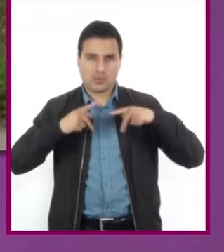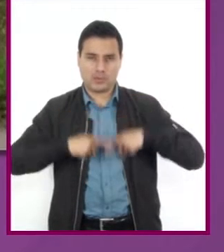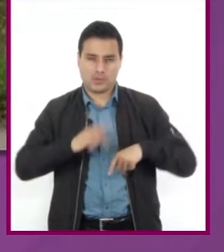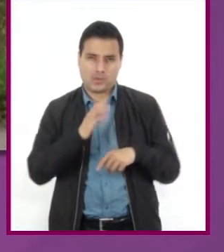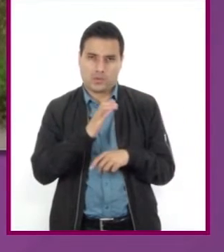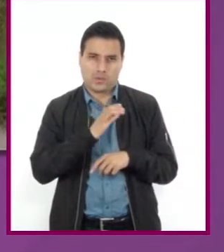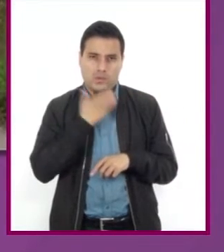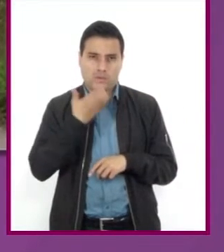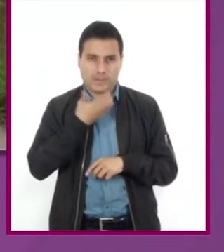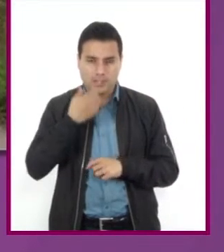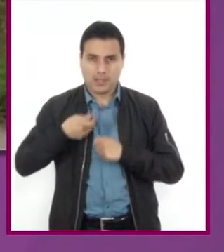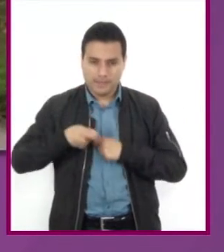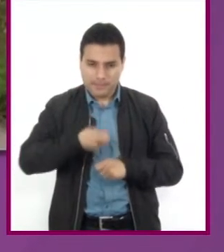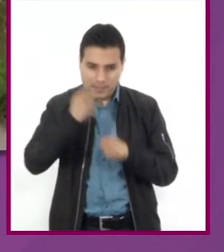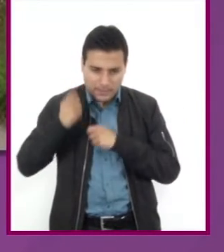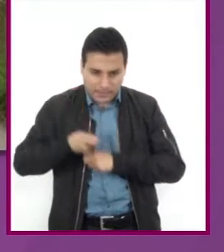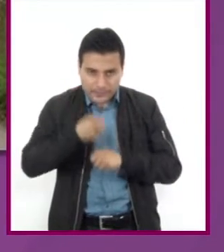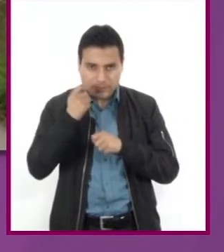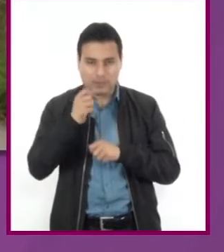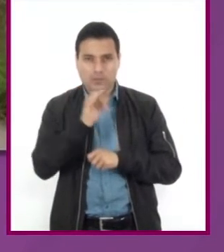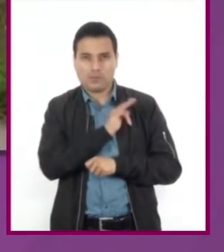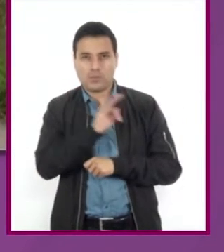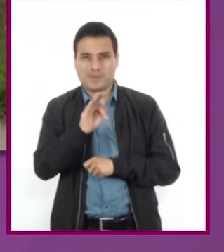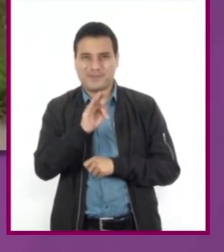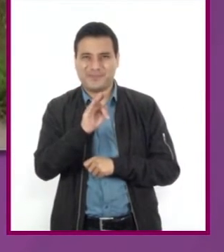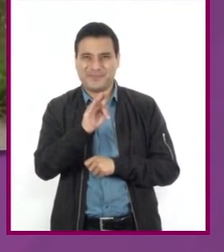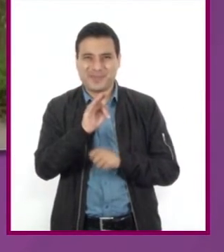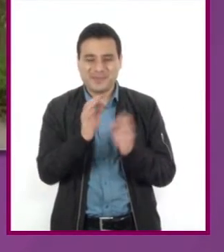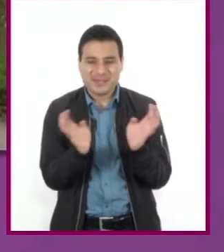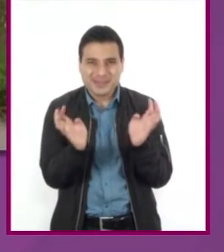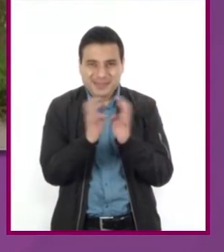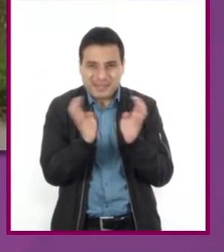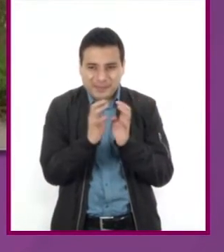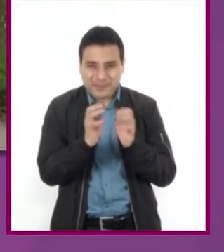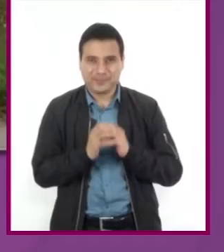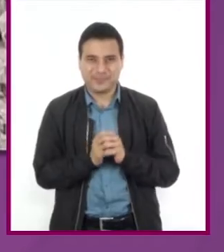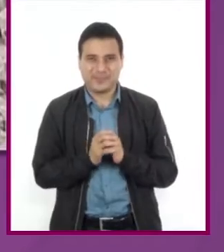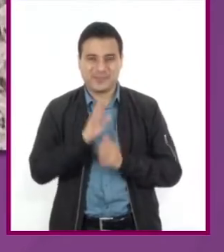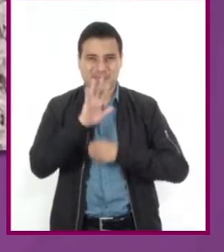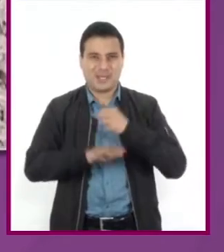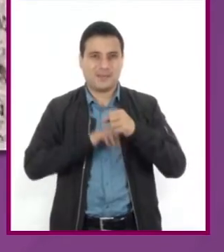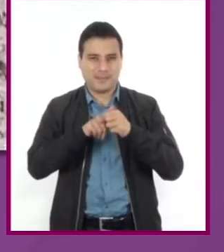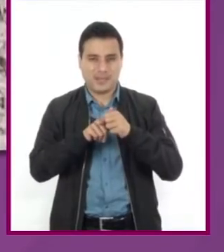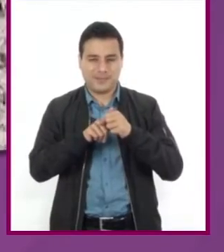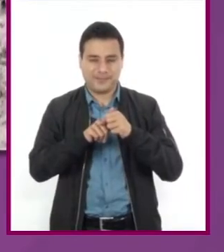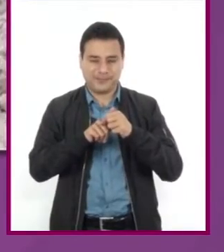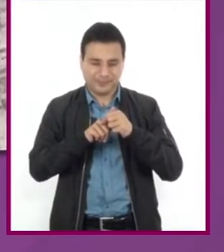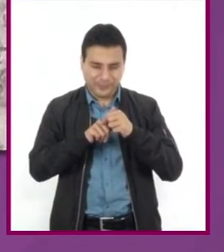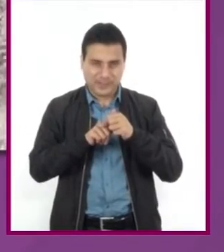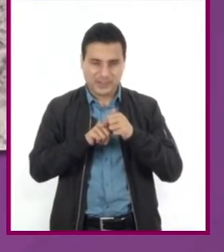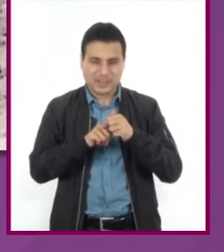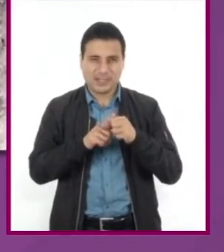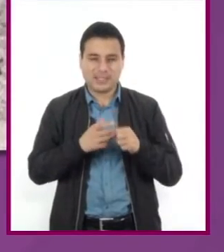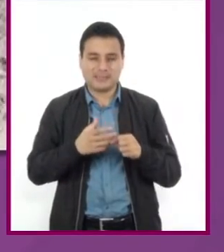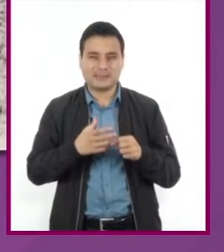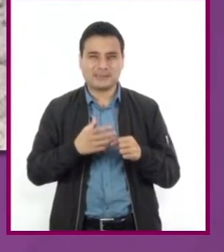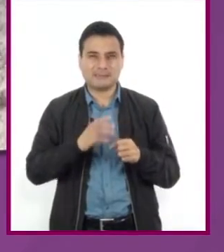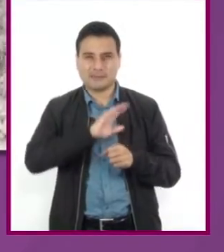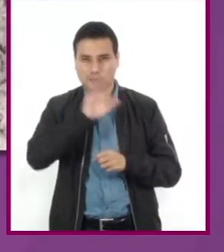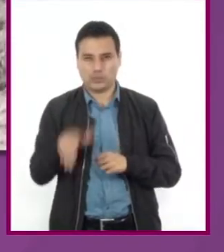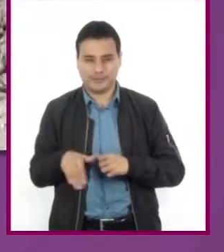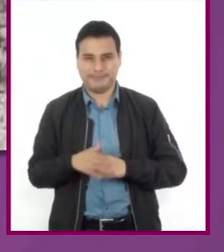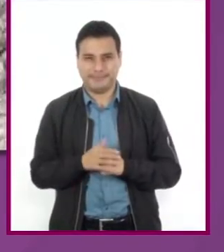para excavar las trampas en el fondo de lo que había sido el lago. Toda esta capa agrietada que en este